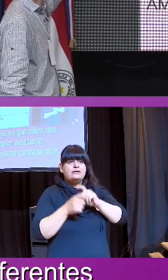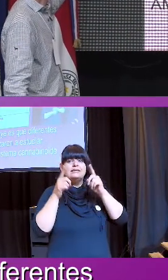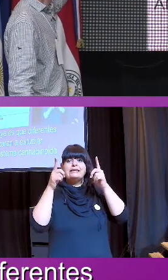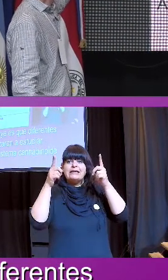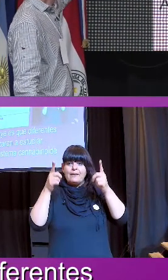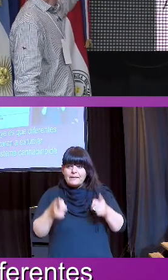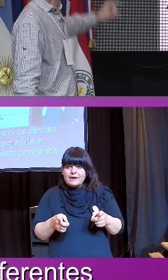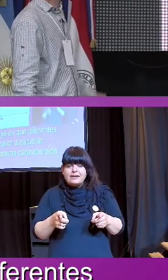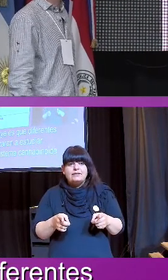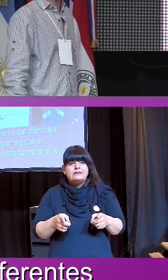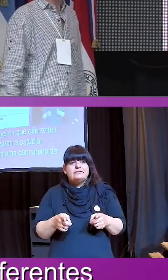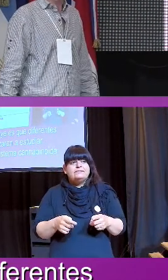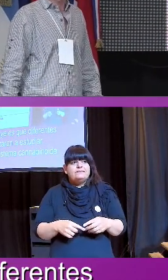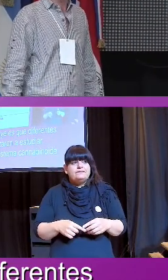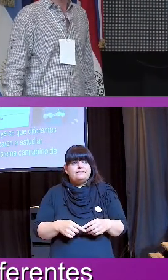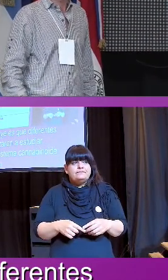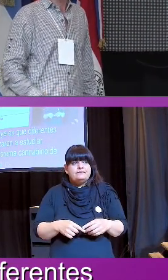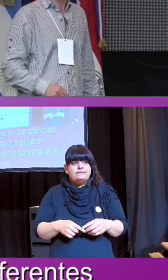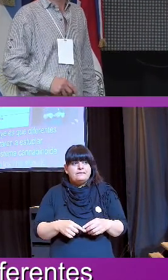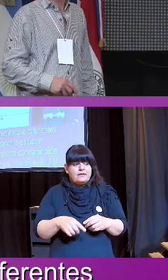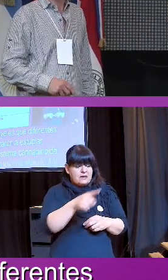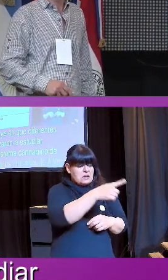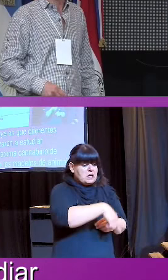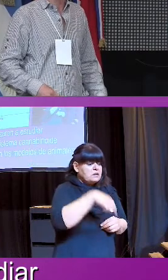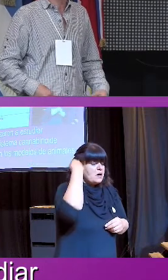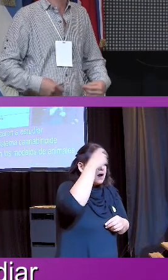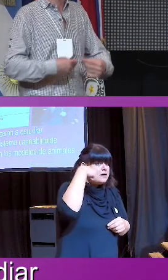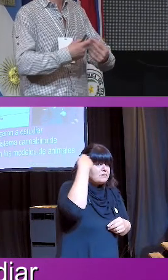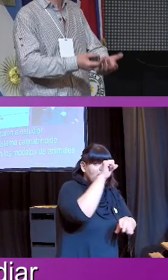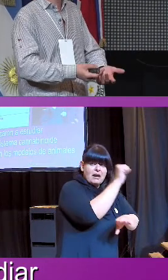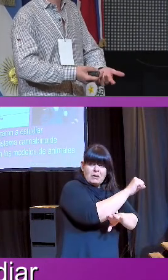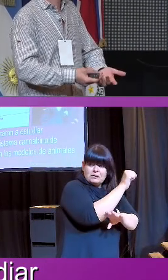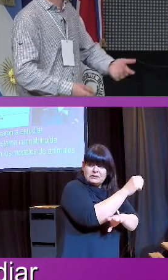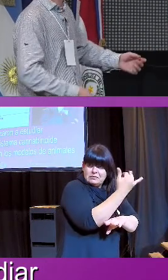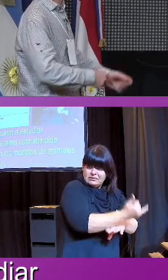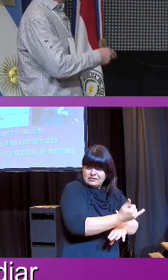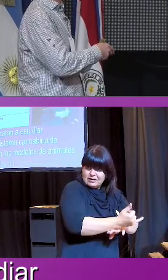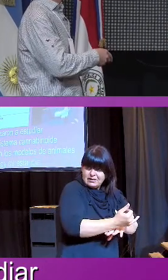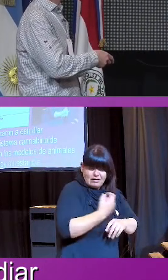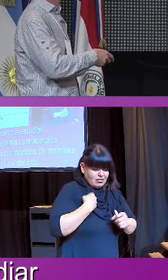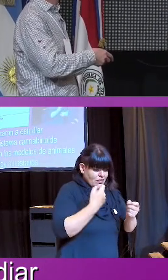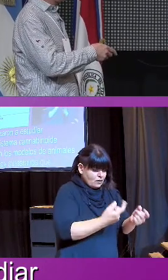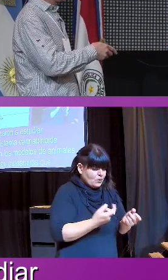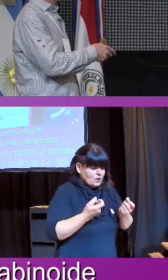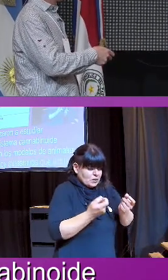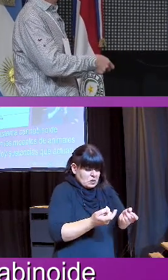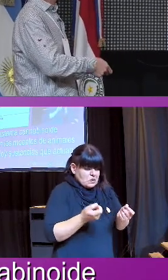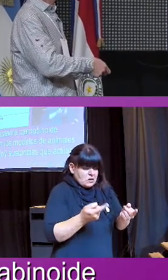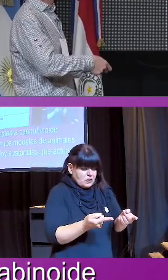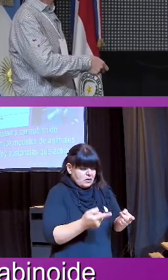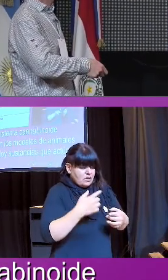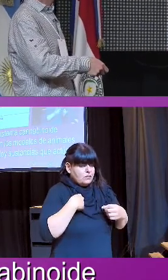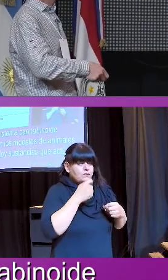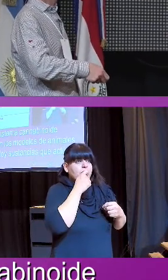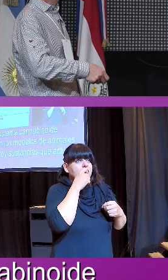producían efectos en los modelos de animales con autismo. ¿Qué quiere decir? Les doy sustancias que actúan, por ejemplo, sobre